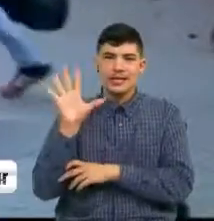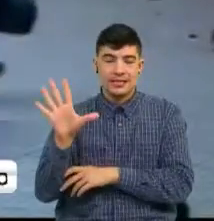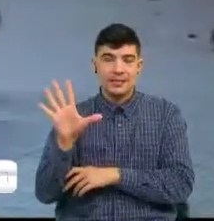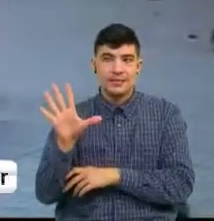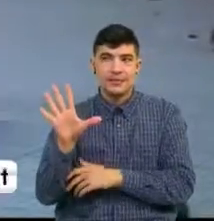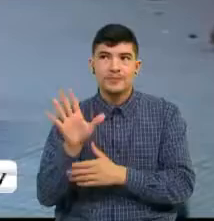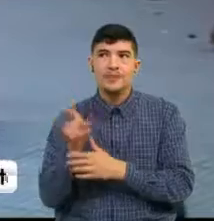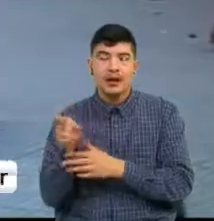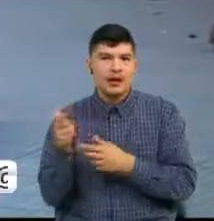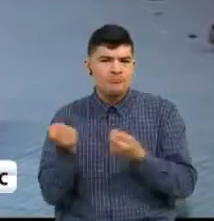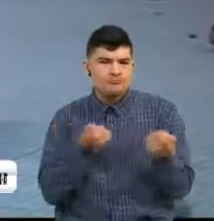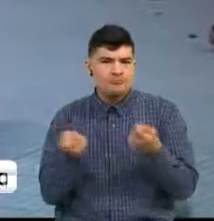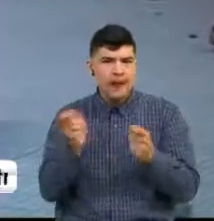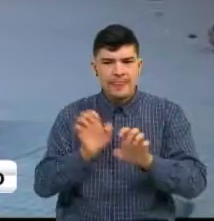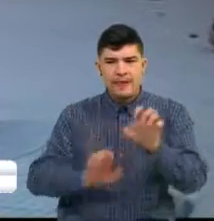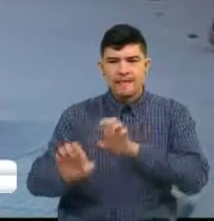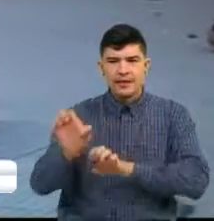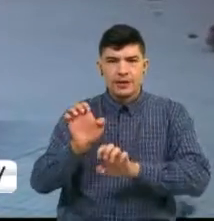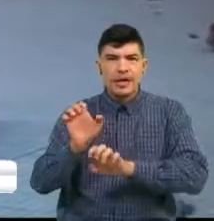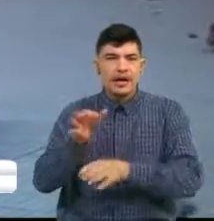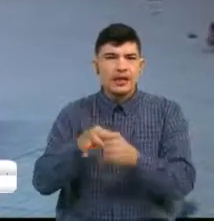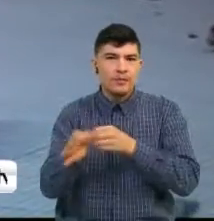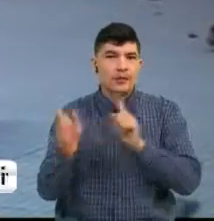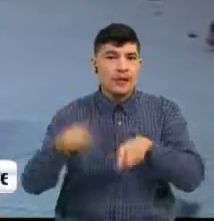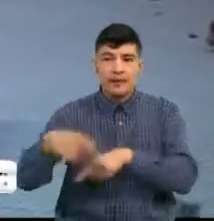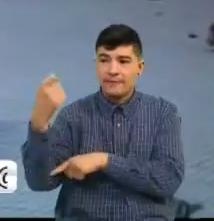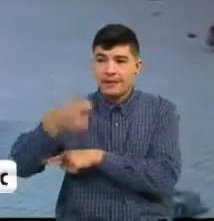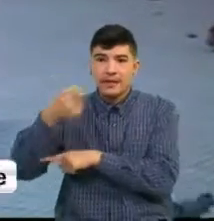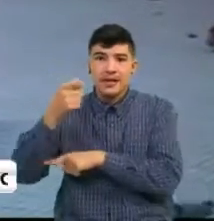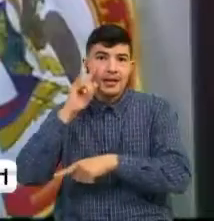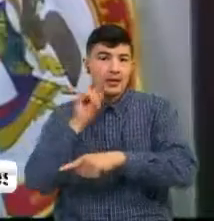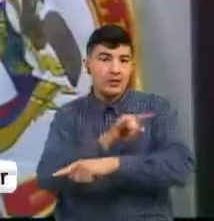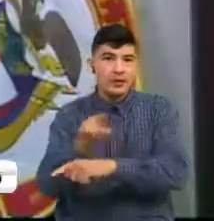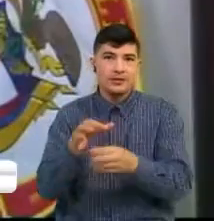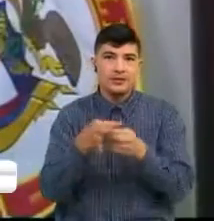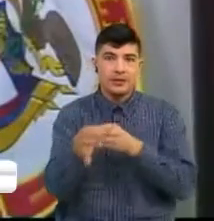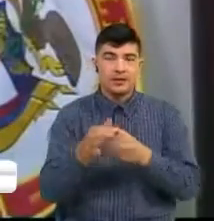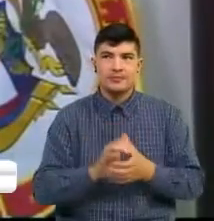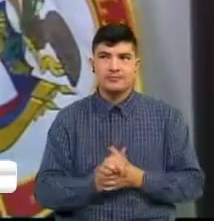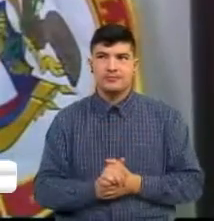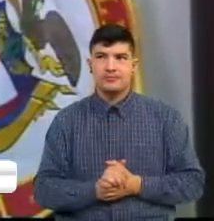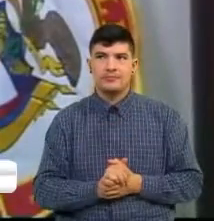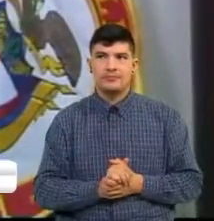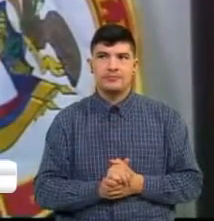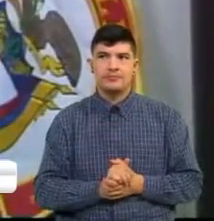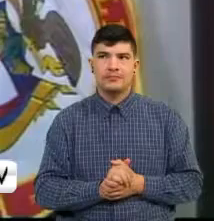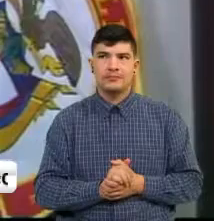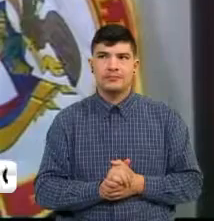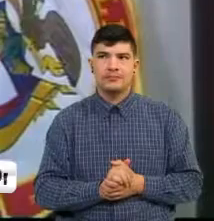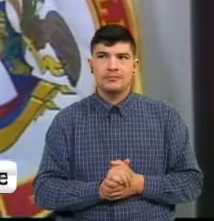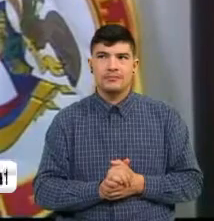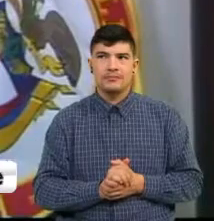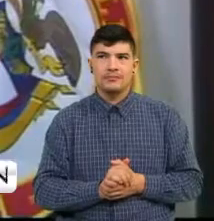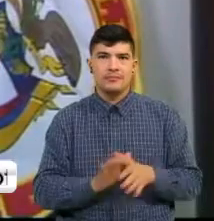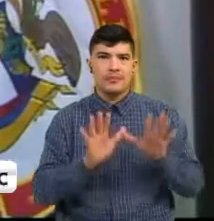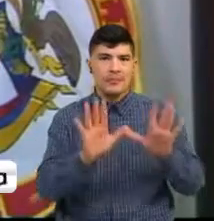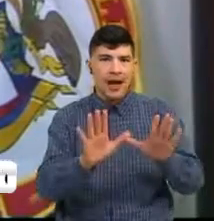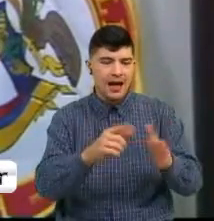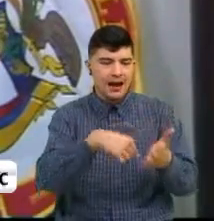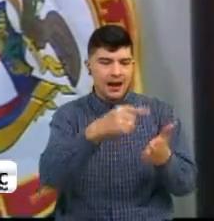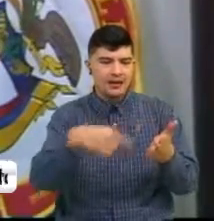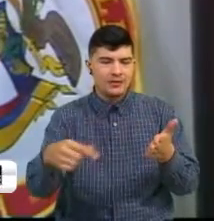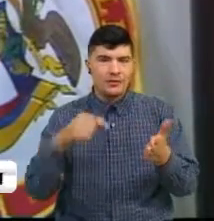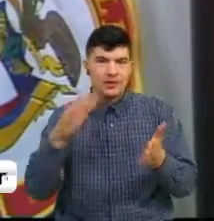la Defensoría del Pueblo, la Fiscalía y también con las Contralorías Municipales. El congelamiento o la restricción de la contratación